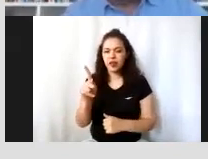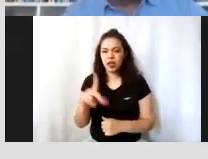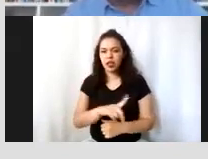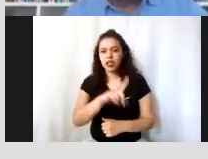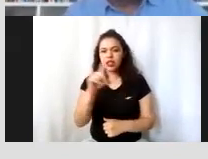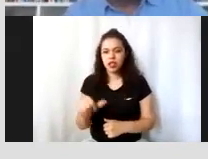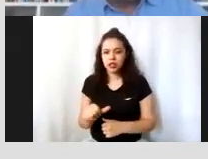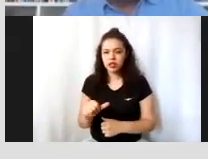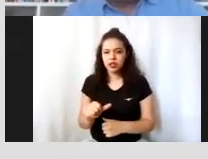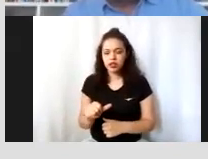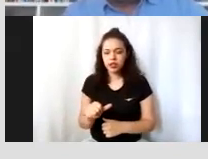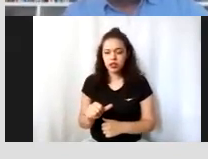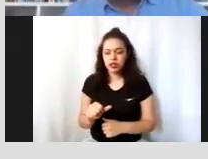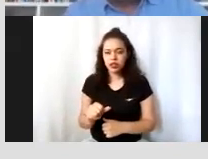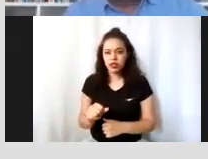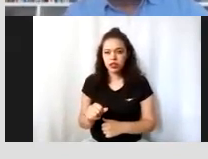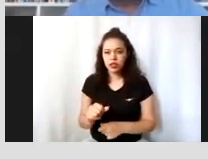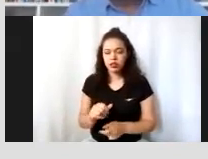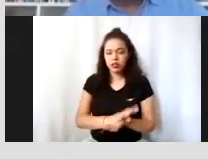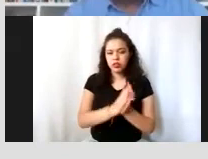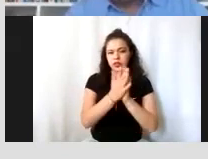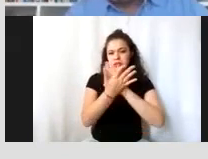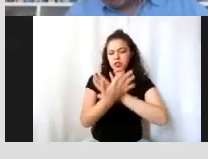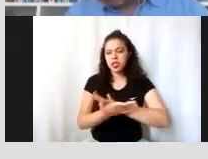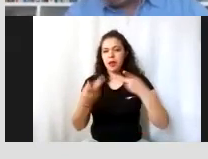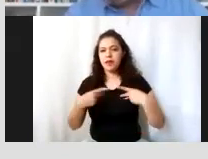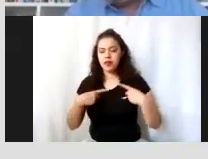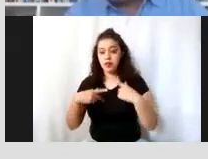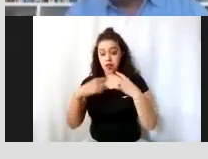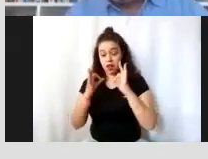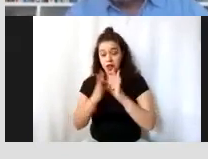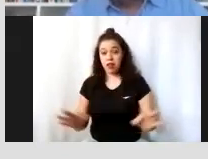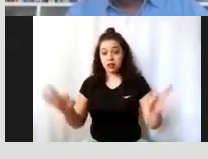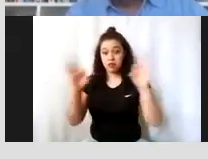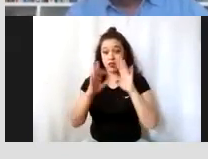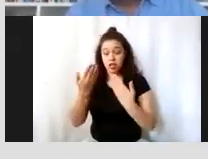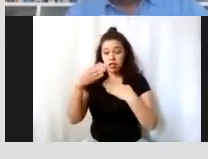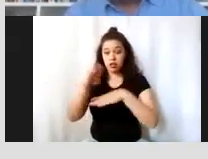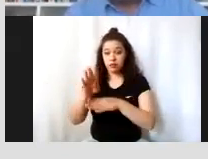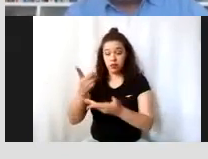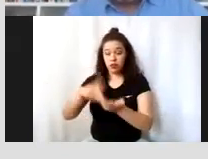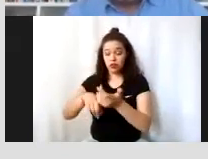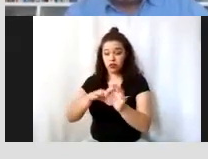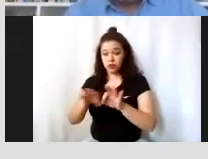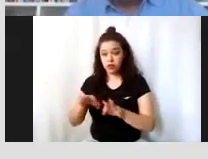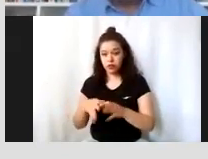convirtió en un ejecutivo de un nivel alto en un banco?